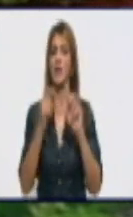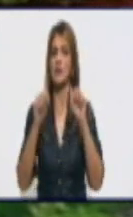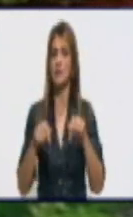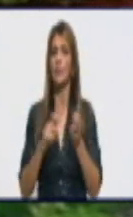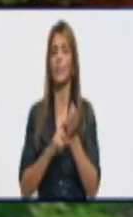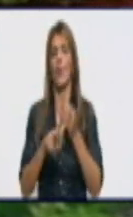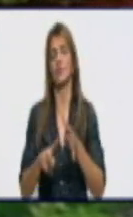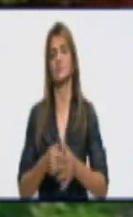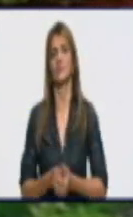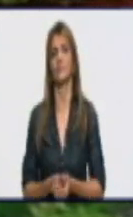a hacer un alto en la conversación. Gracias. Gracias. Gracias.